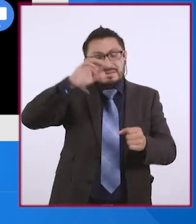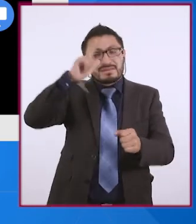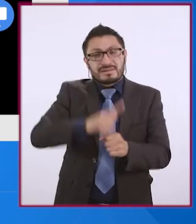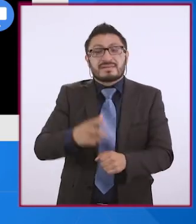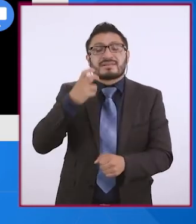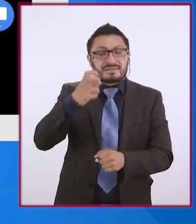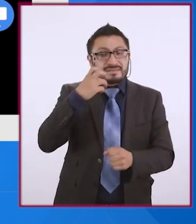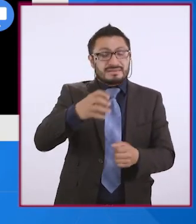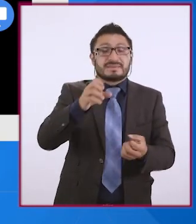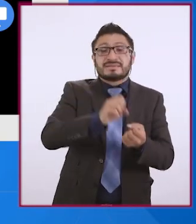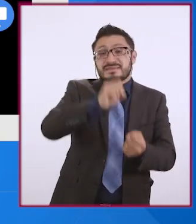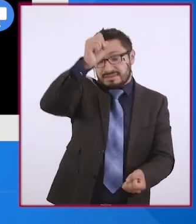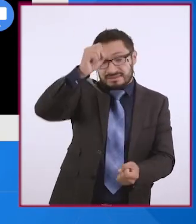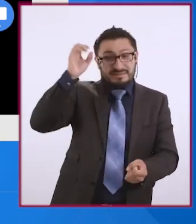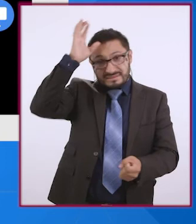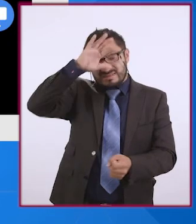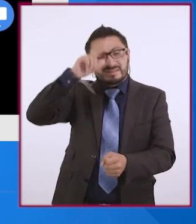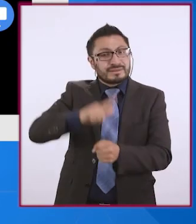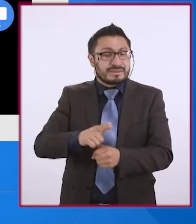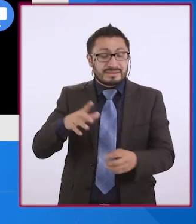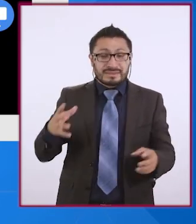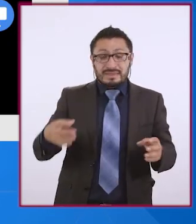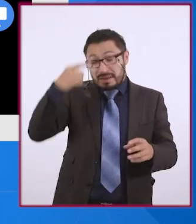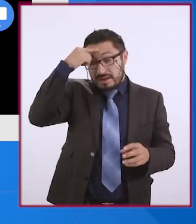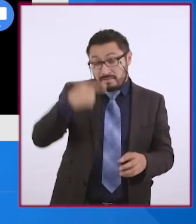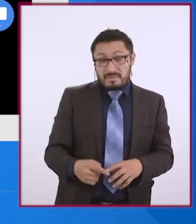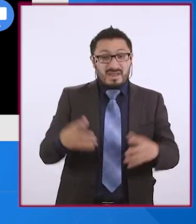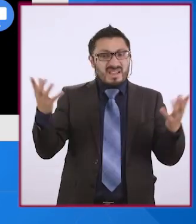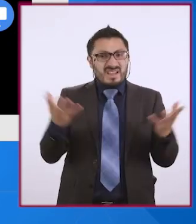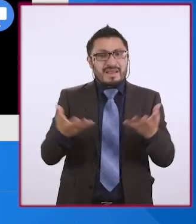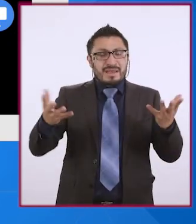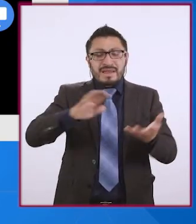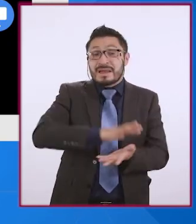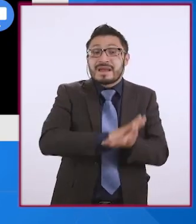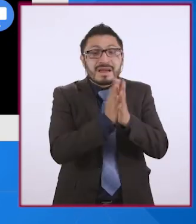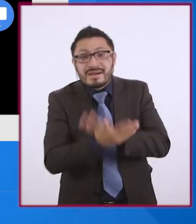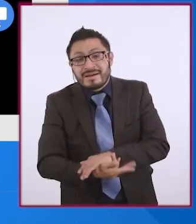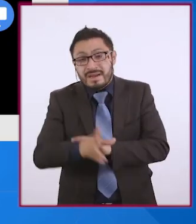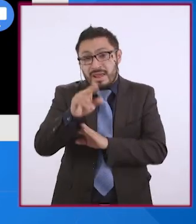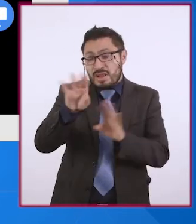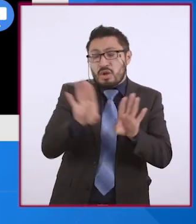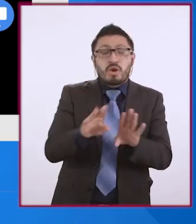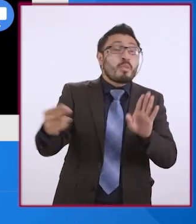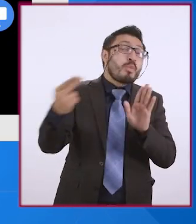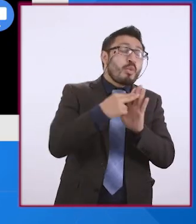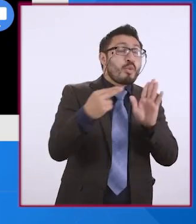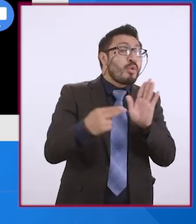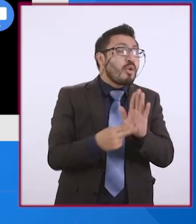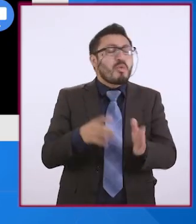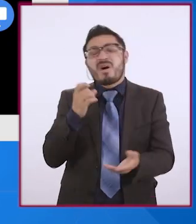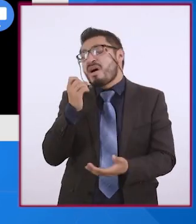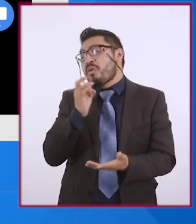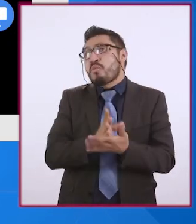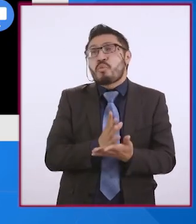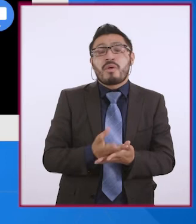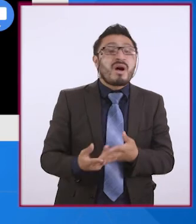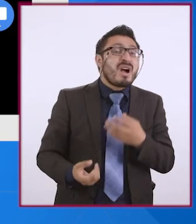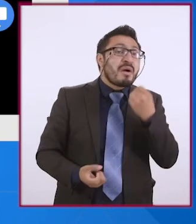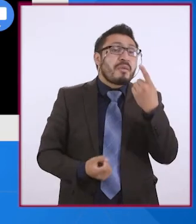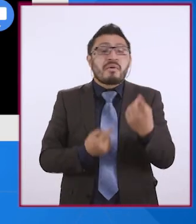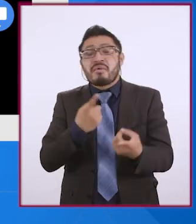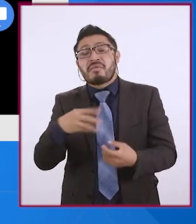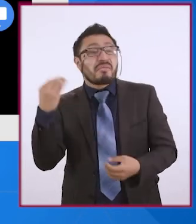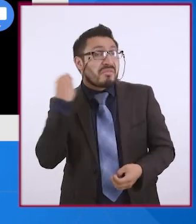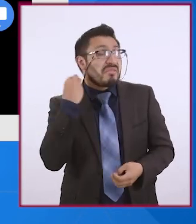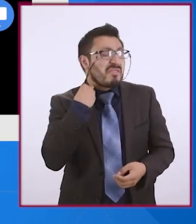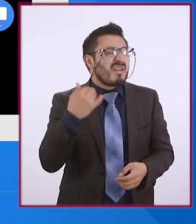es el constitucionalismo cultural, para generar no una norma que solo aplican los abogados